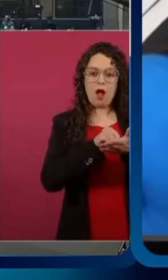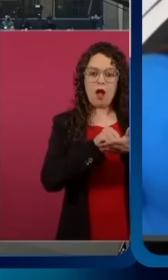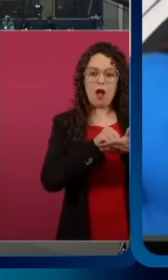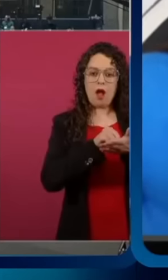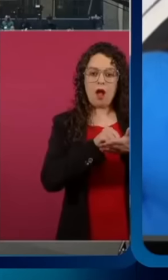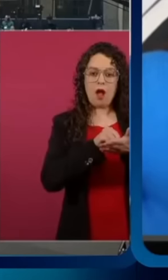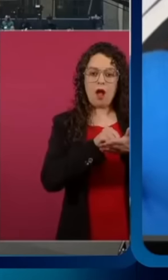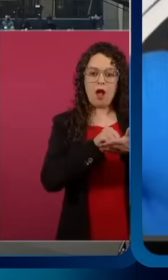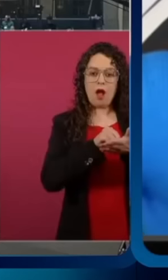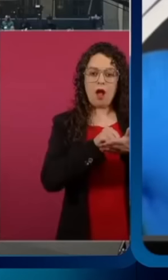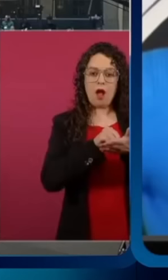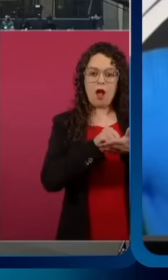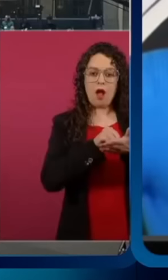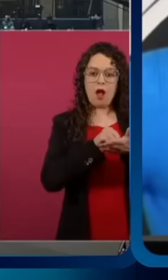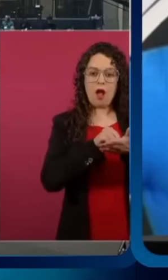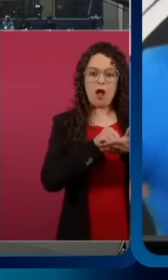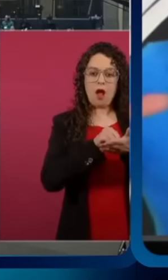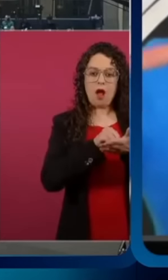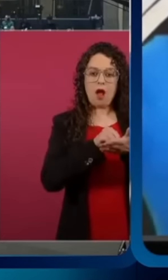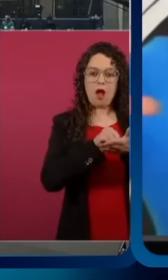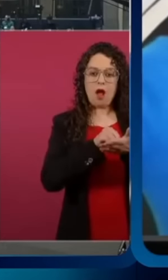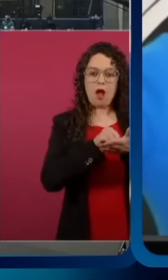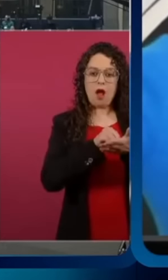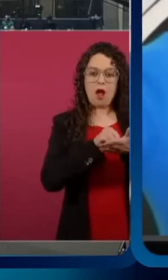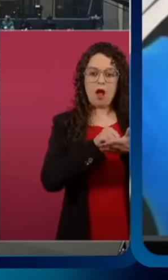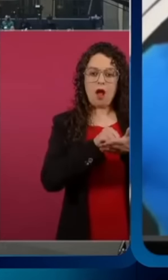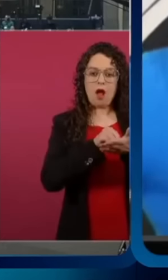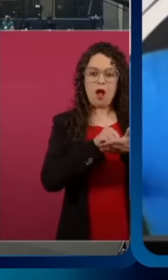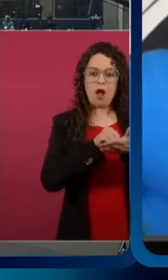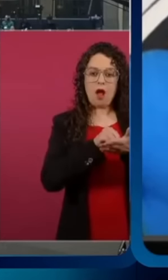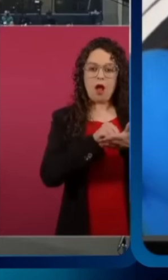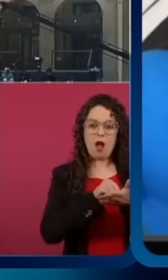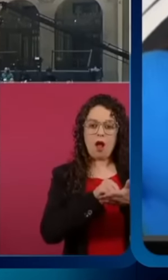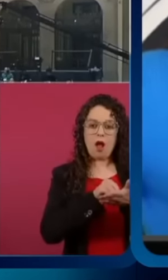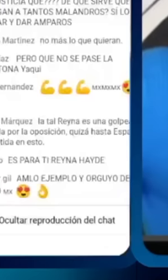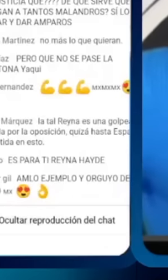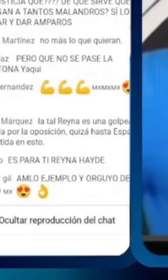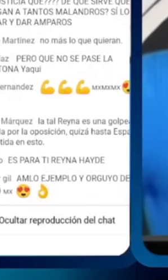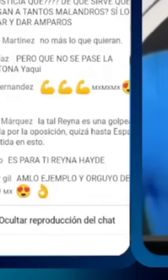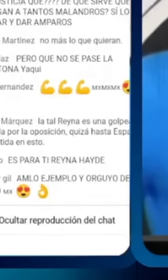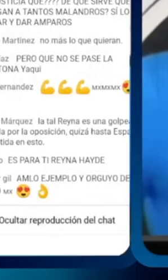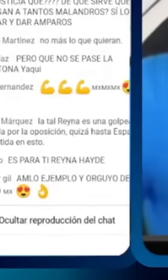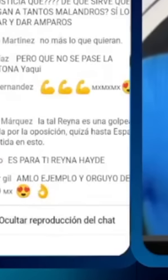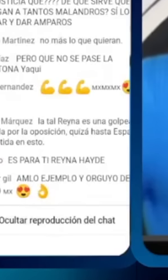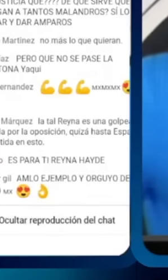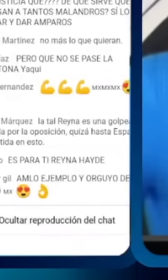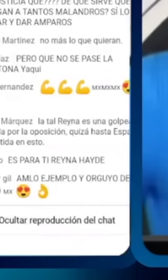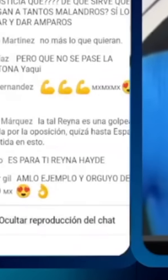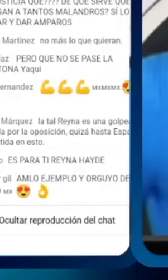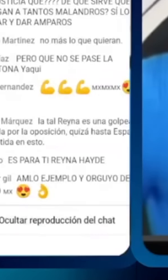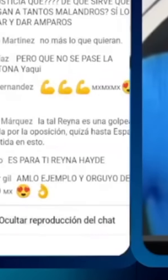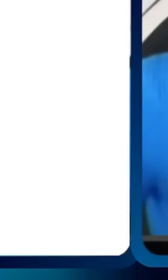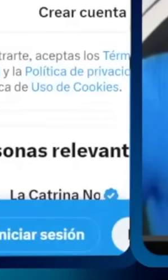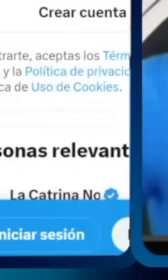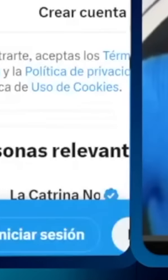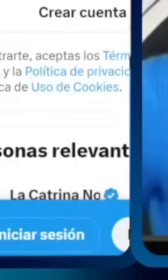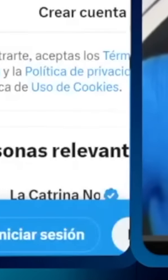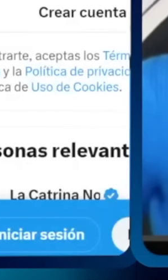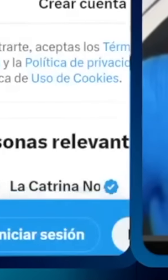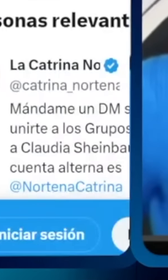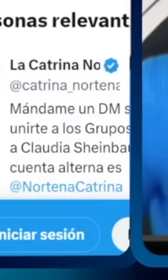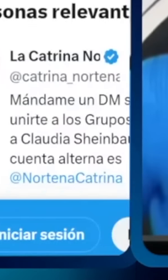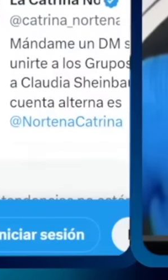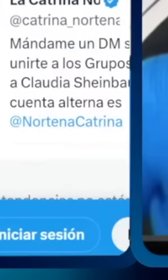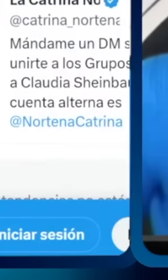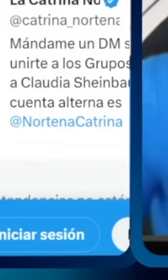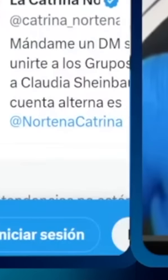con todo respeto. Pues ahí está, y muy allegado a estas cúpulas neoliberales. Pues ahí está. Ahí está la información